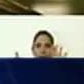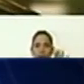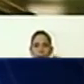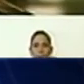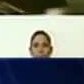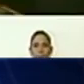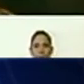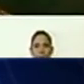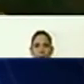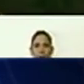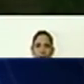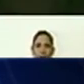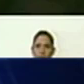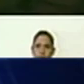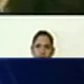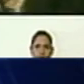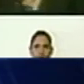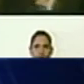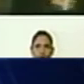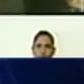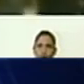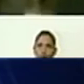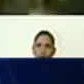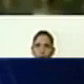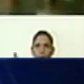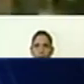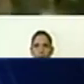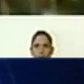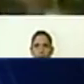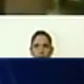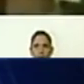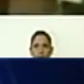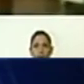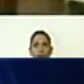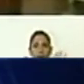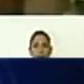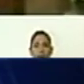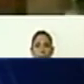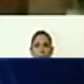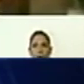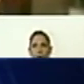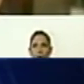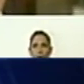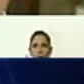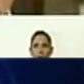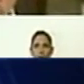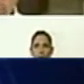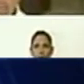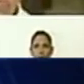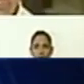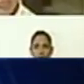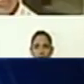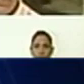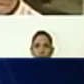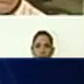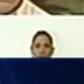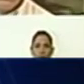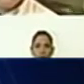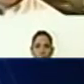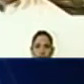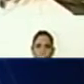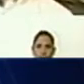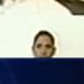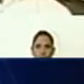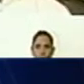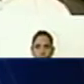Venezuela. El 7 de mayo le levantaron, caso inédito, las sanciones que ellos llaman, las medidas